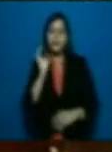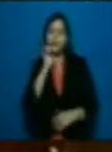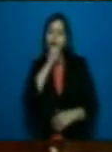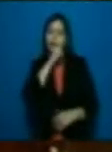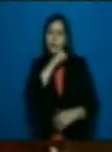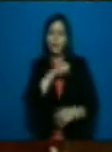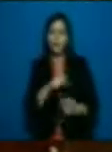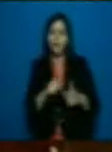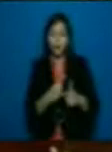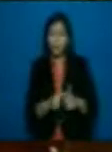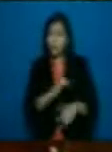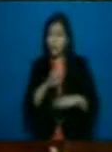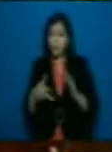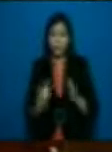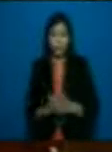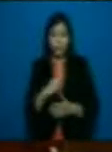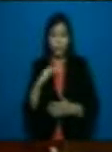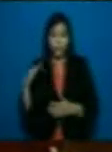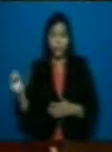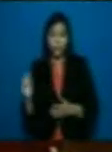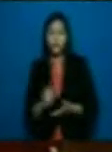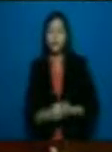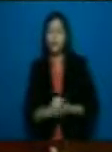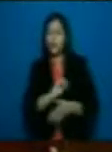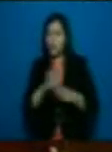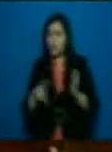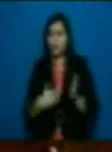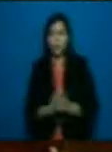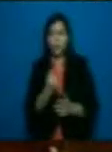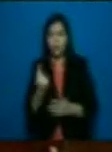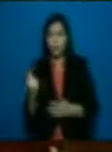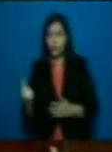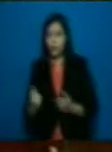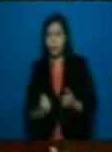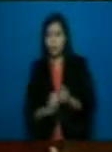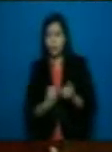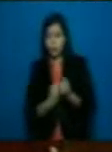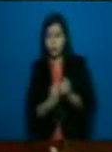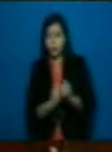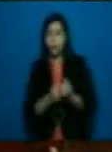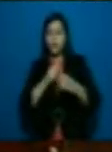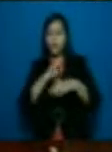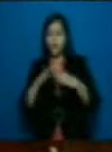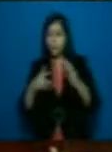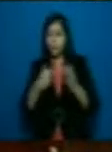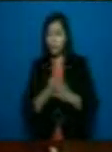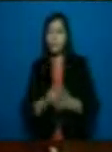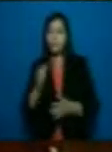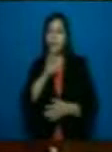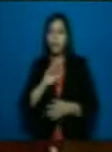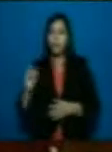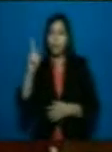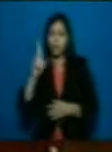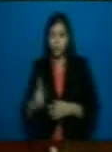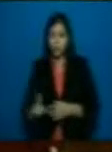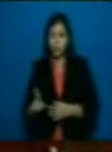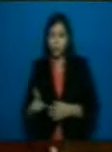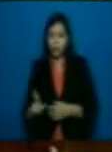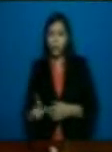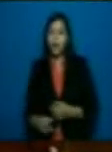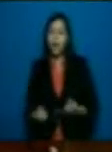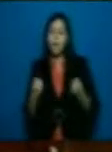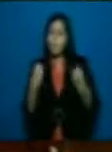la cooperación toda la mano que no tengo al pueblo de costa rica durante